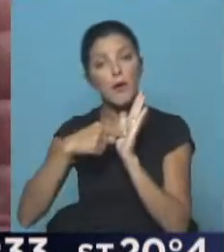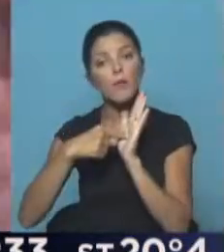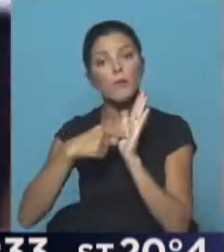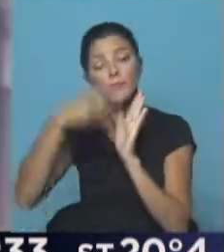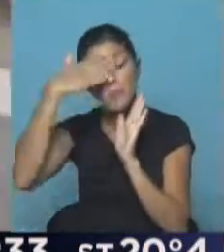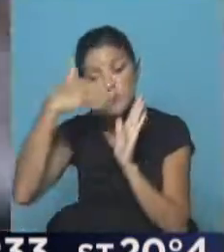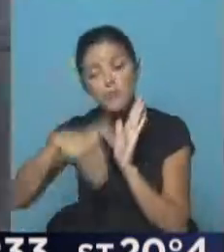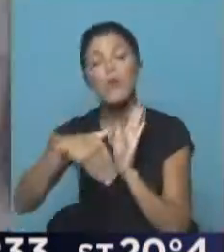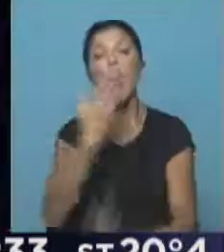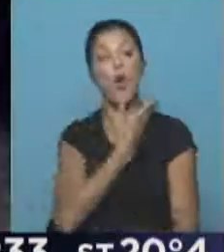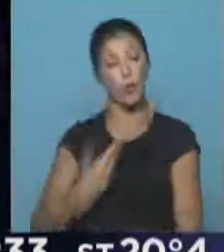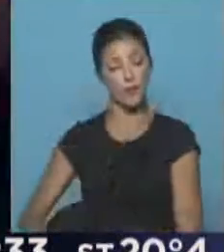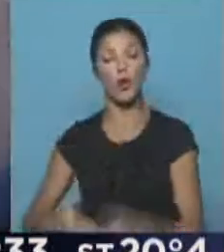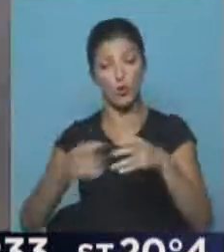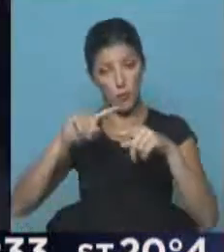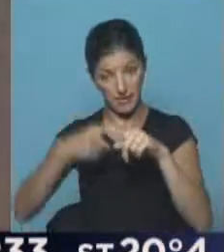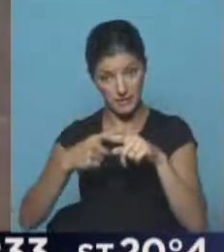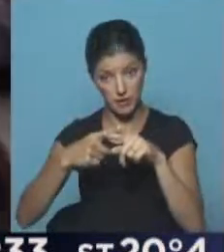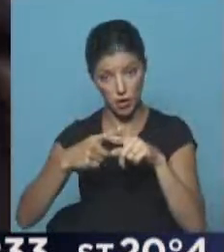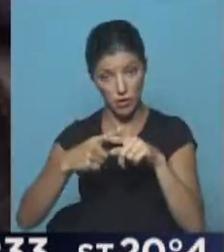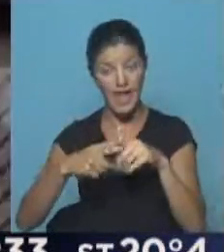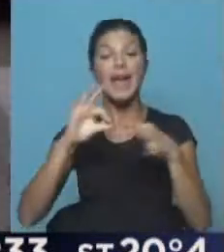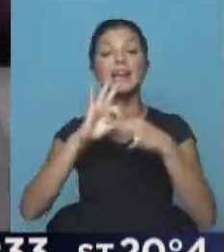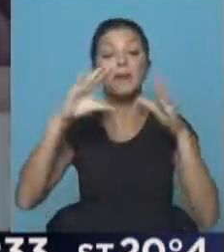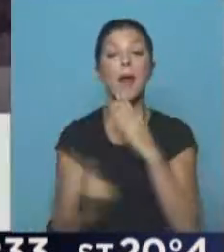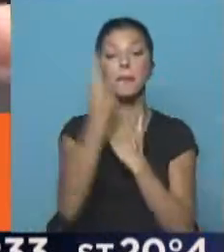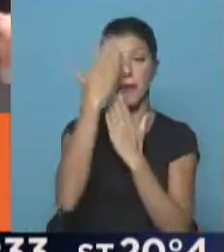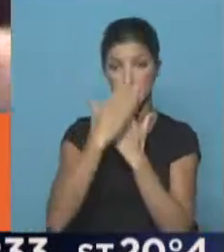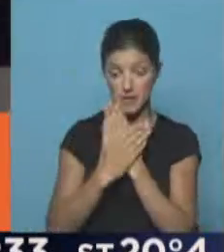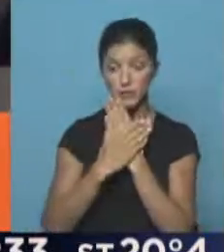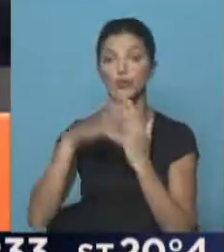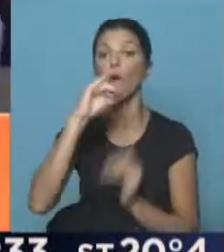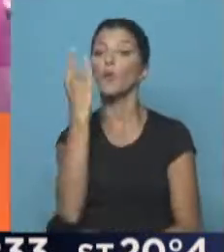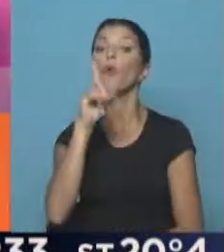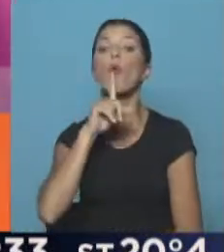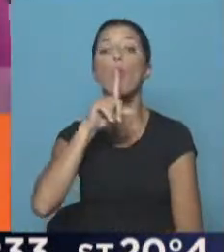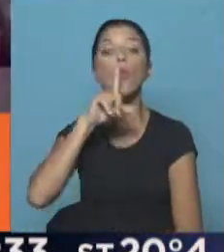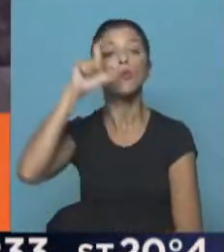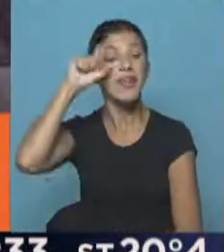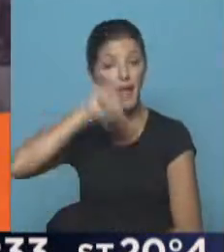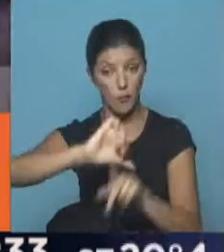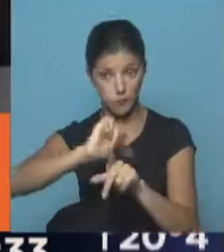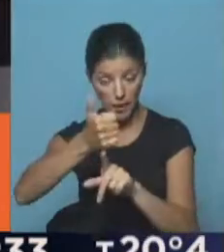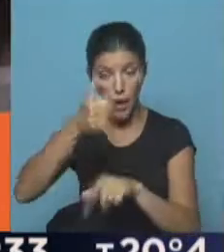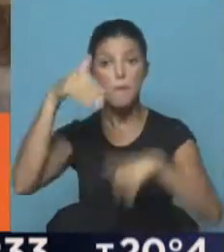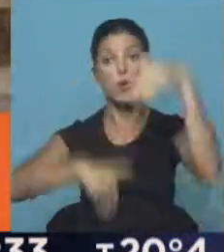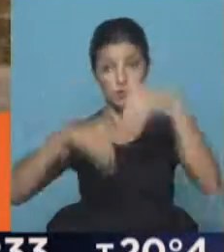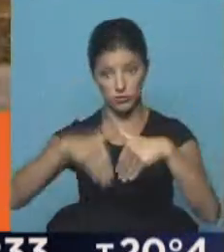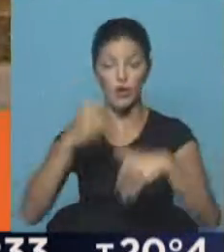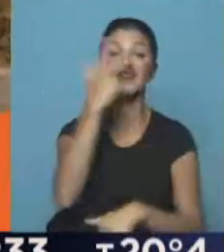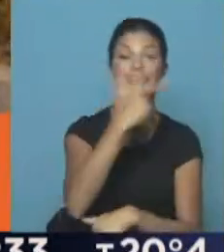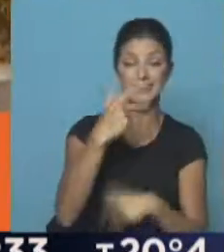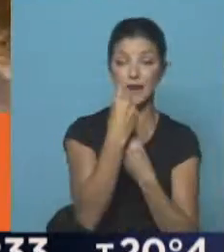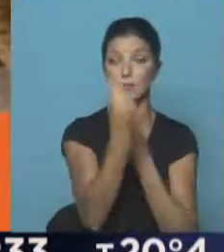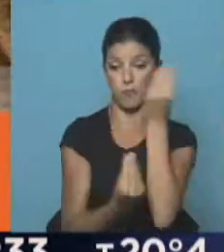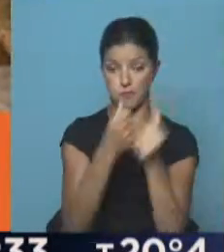el gobierno, el partido del gobierno del liberal primer ministro Mark Rutte, ganó las elecciones con 33